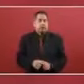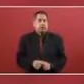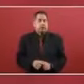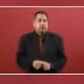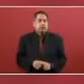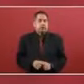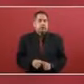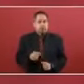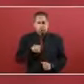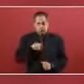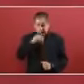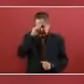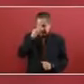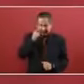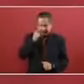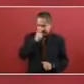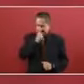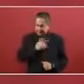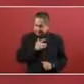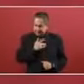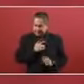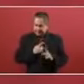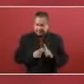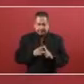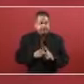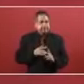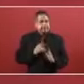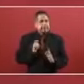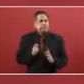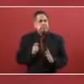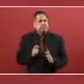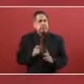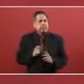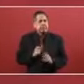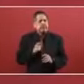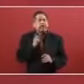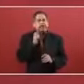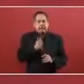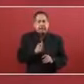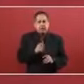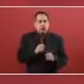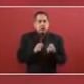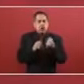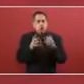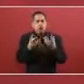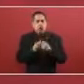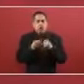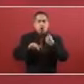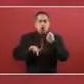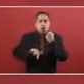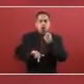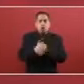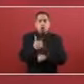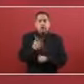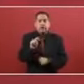y procuré que fuesen 12